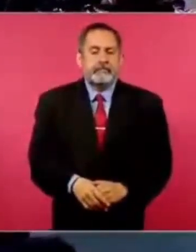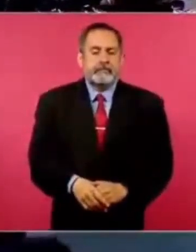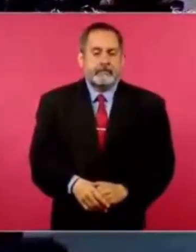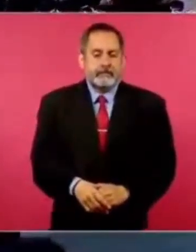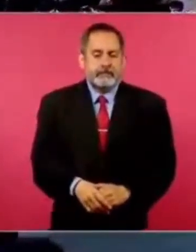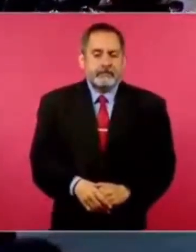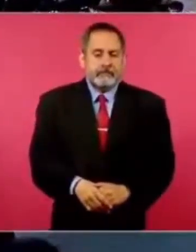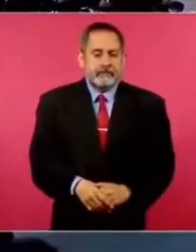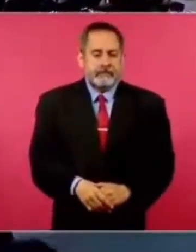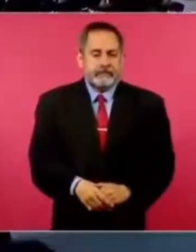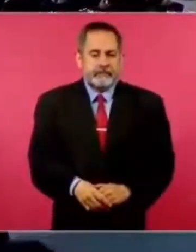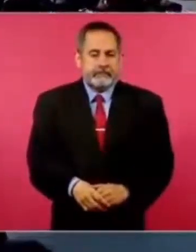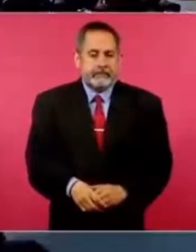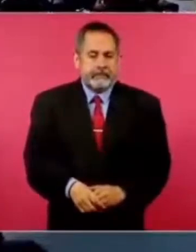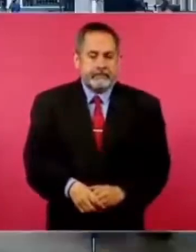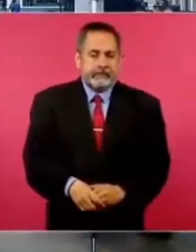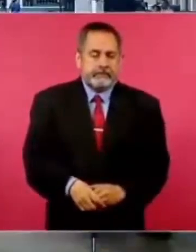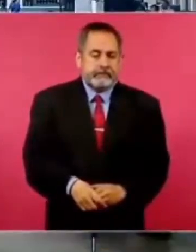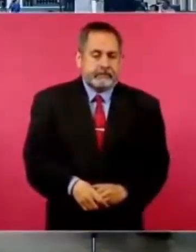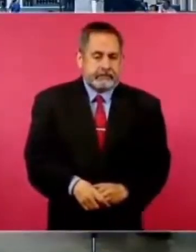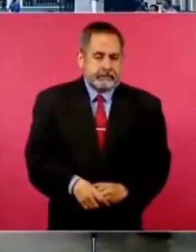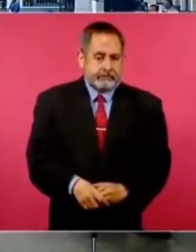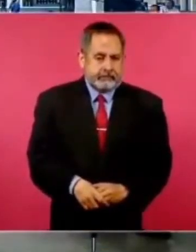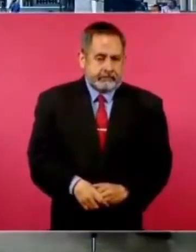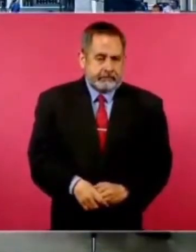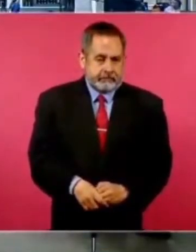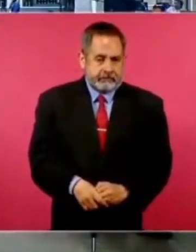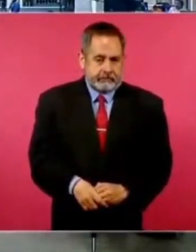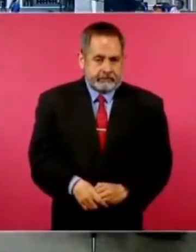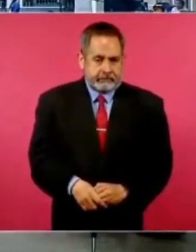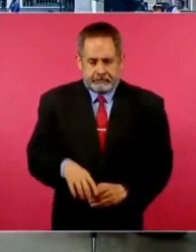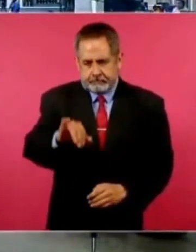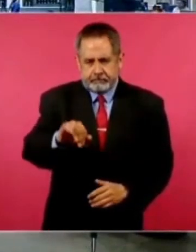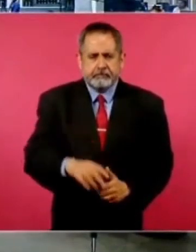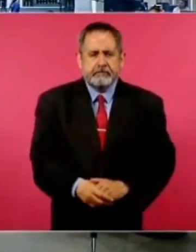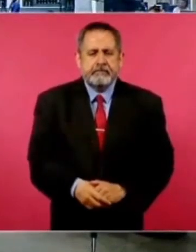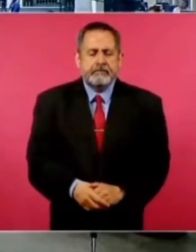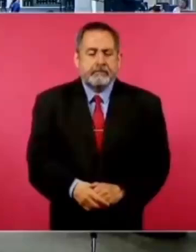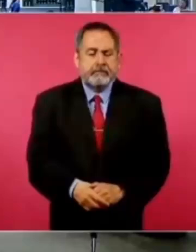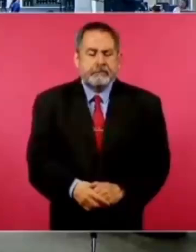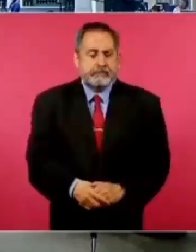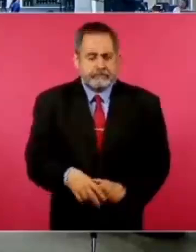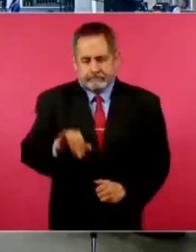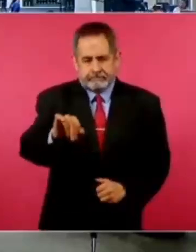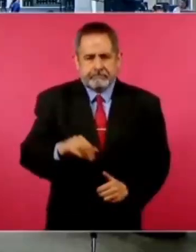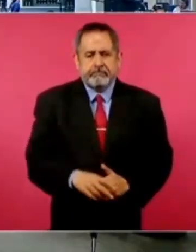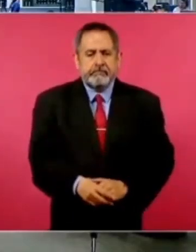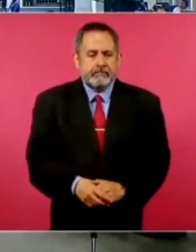¿Selección Randall también en esta comitiva? Sí. ¿Con el embajador que